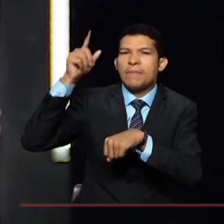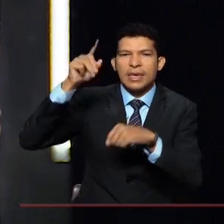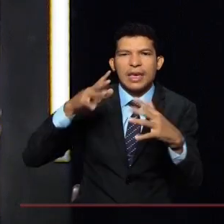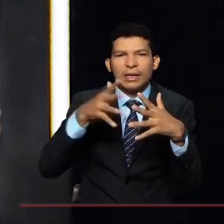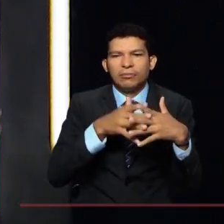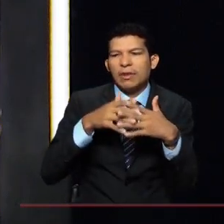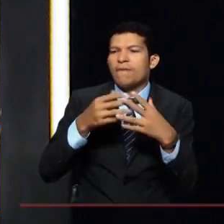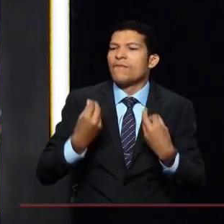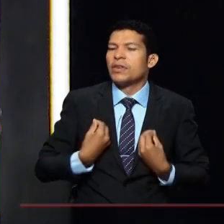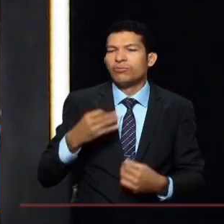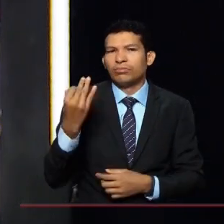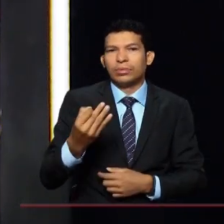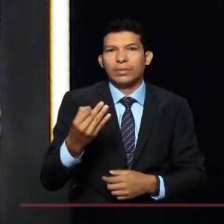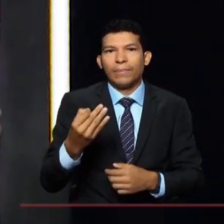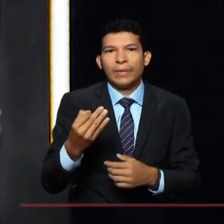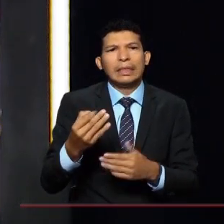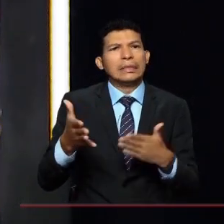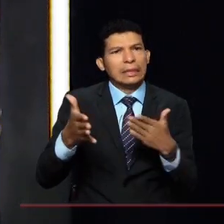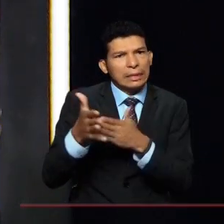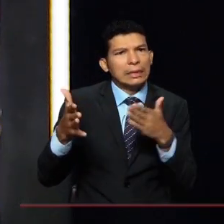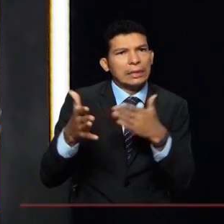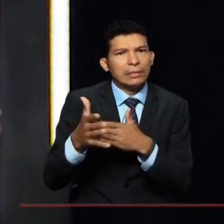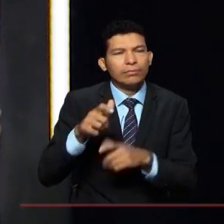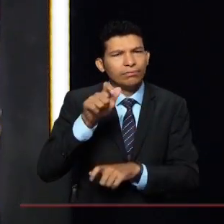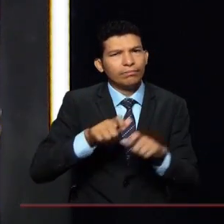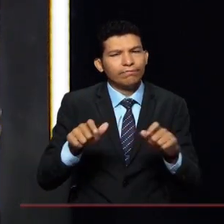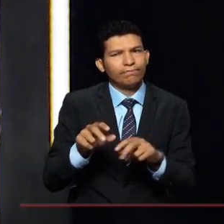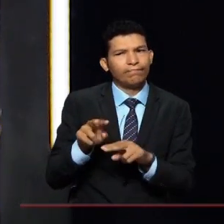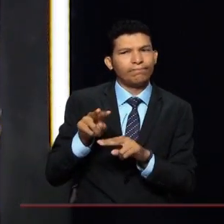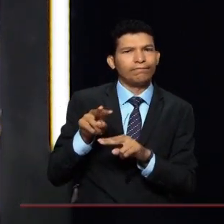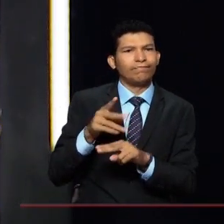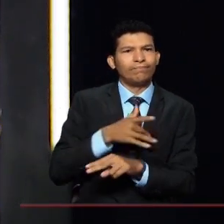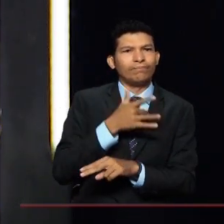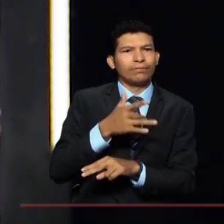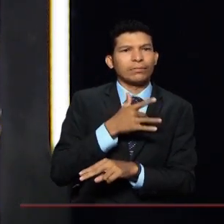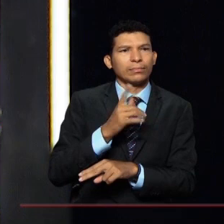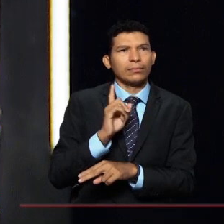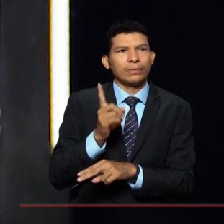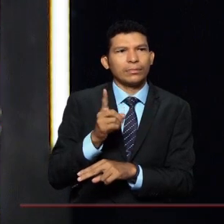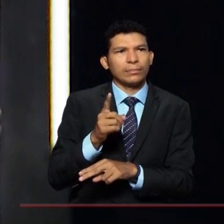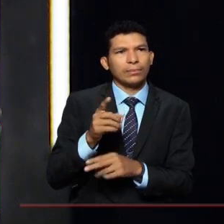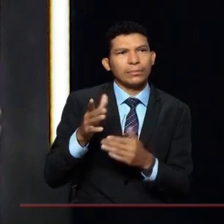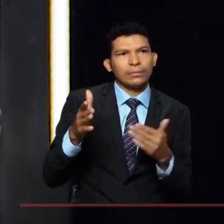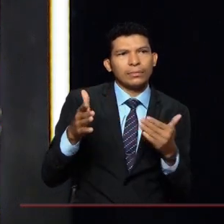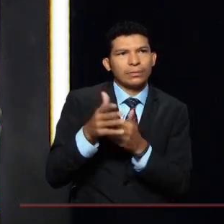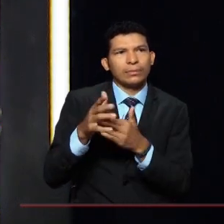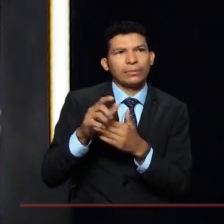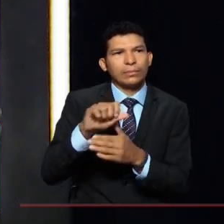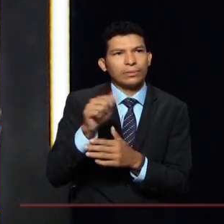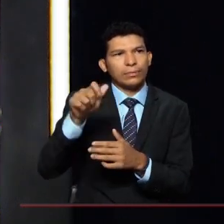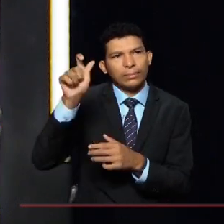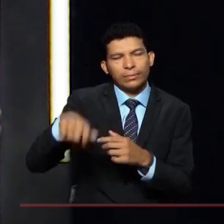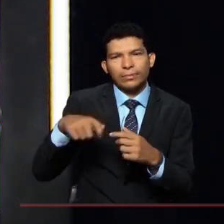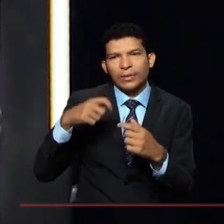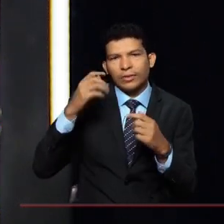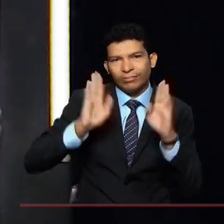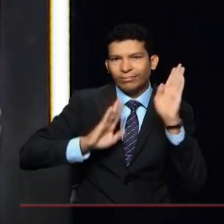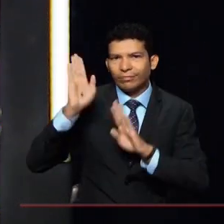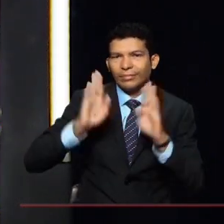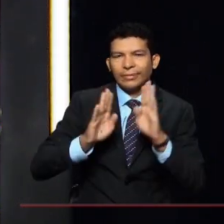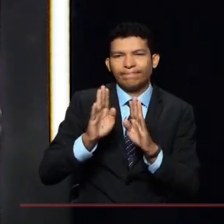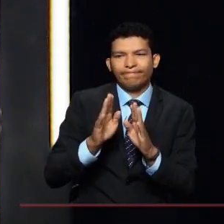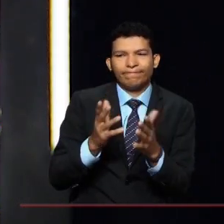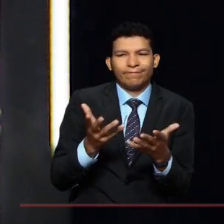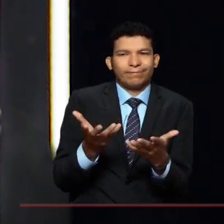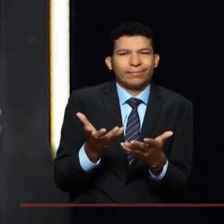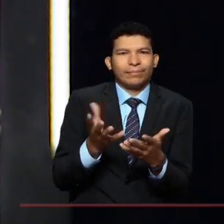etc. Y pienso que finalmente la gente pudo sentir que esos ataques denodados a otro candidato pues delegitimaban un